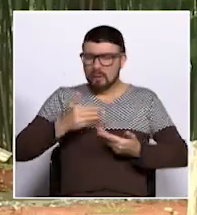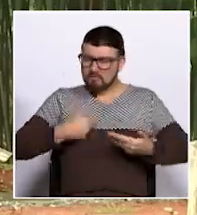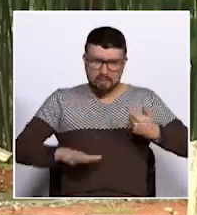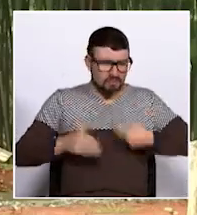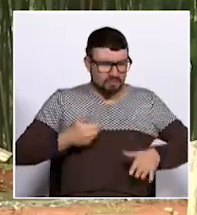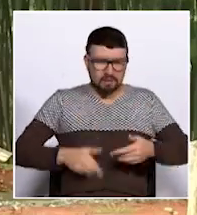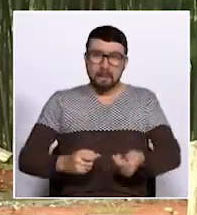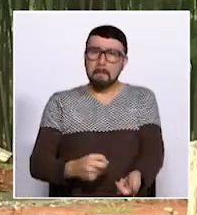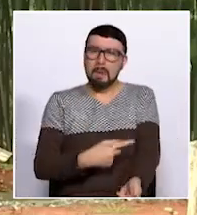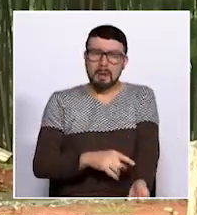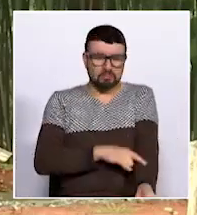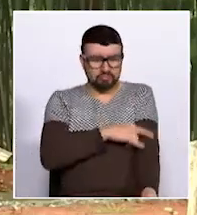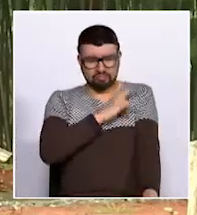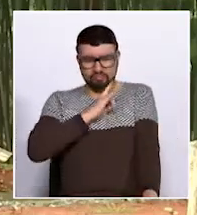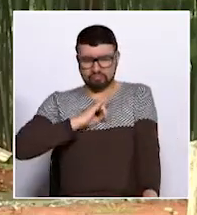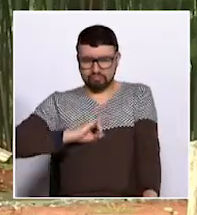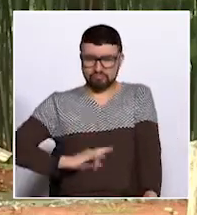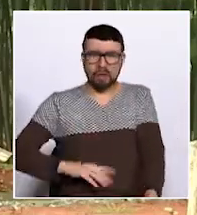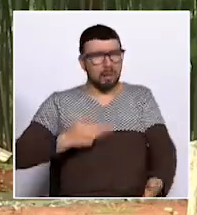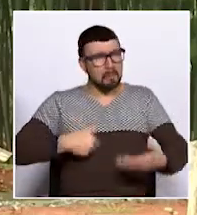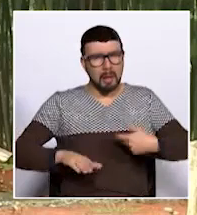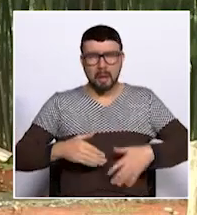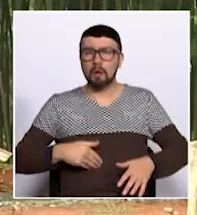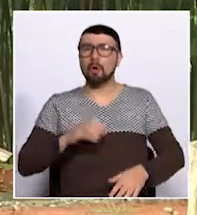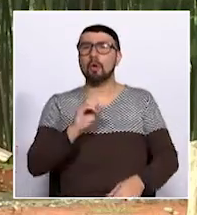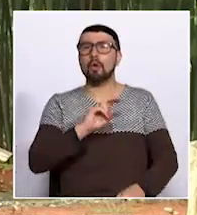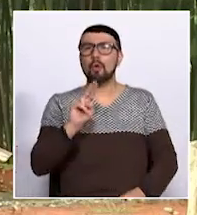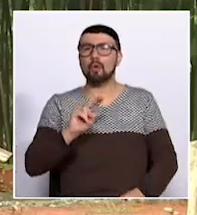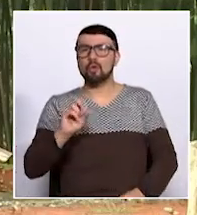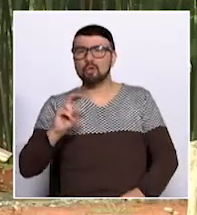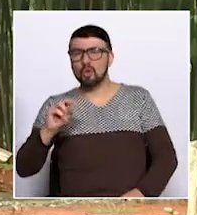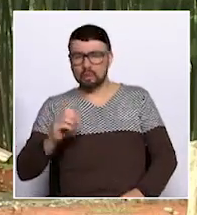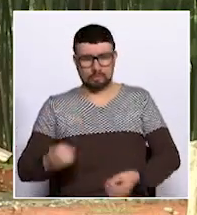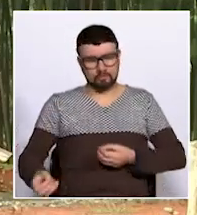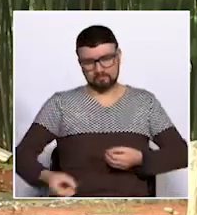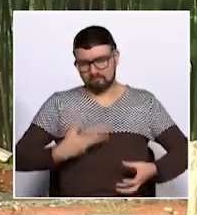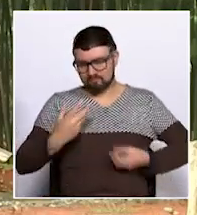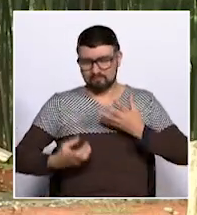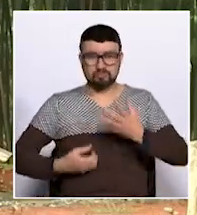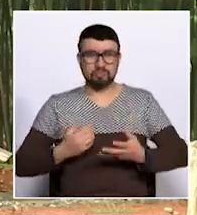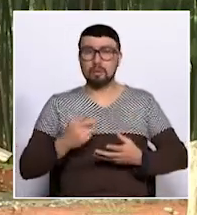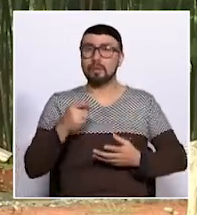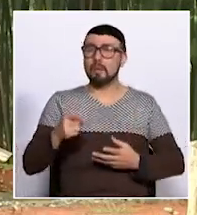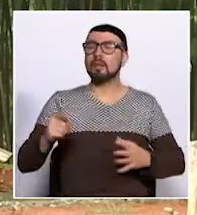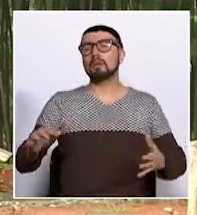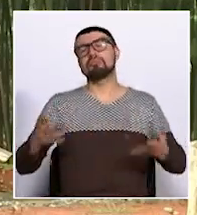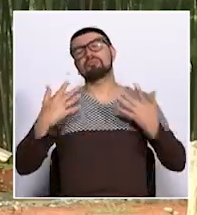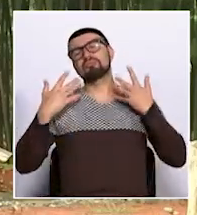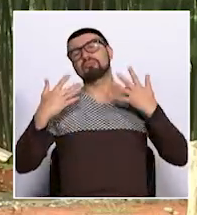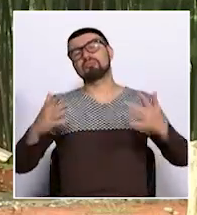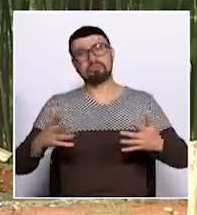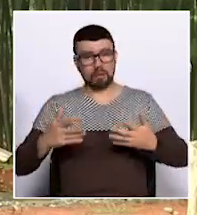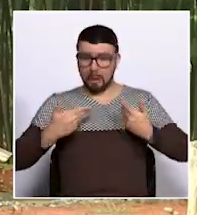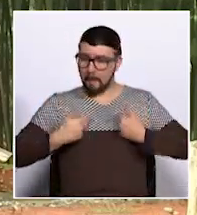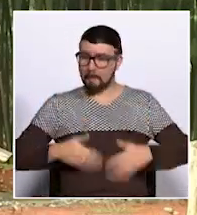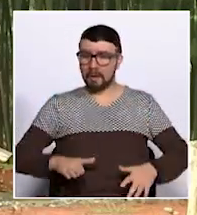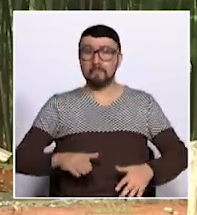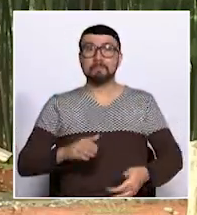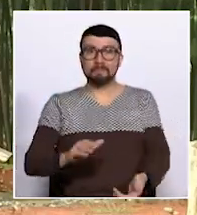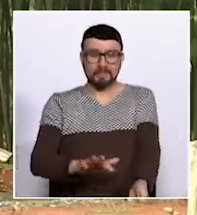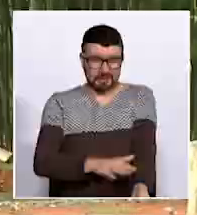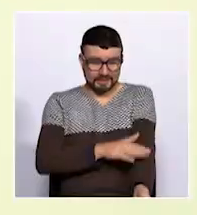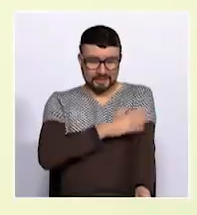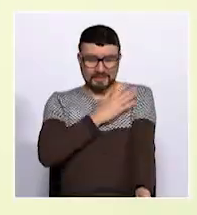estoy desintoxicándome con el ozono, estoy desintoxicándome con el turco y el sudor. Entonces mi sangre llega más